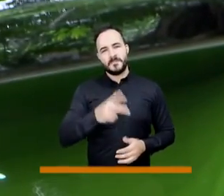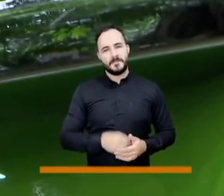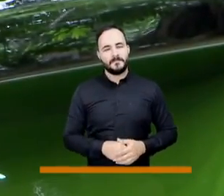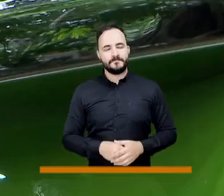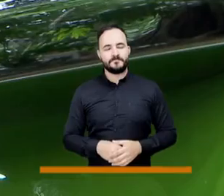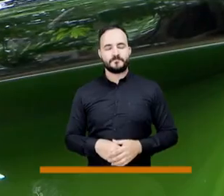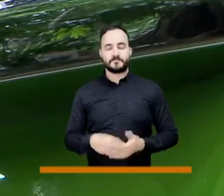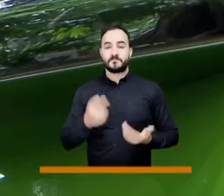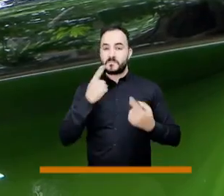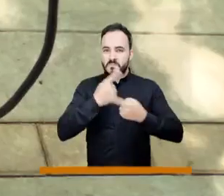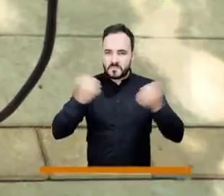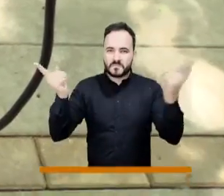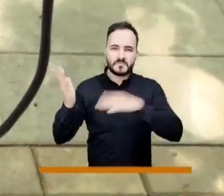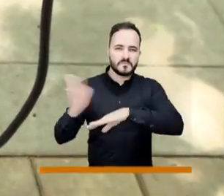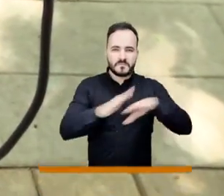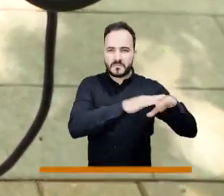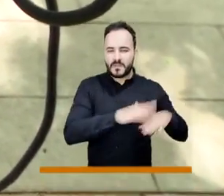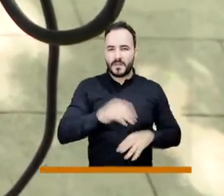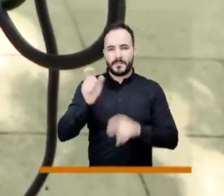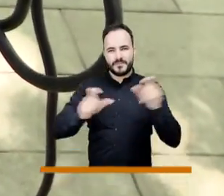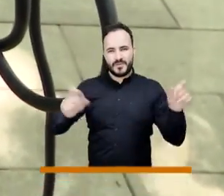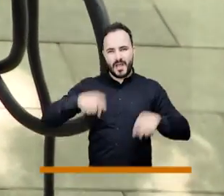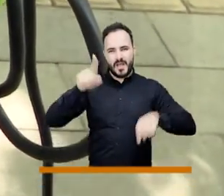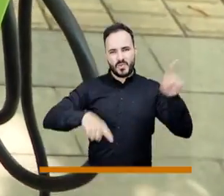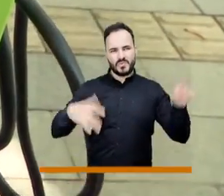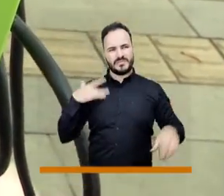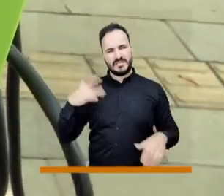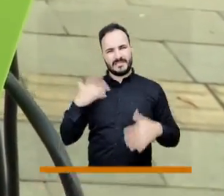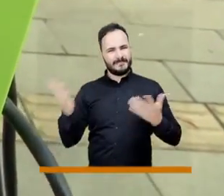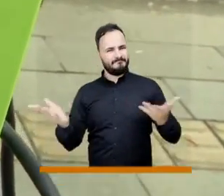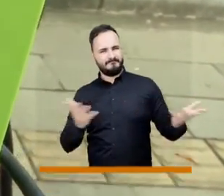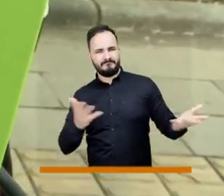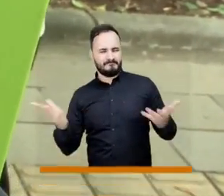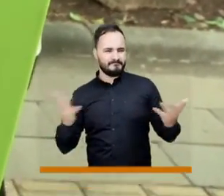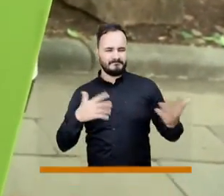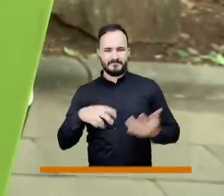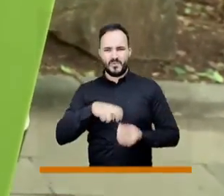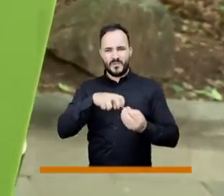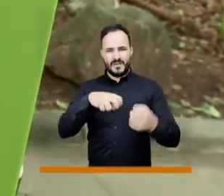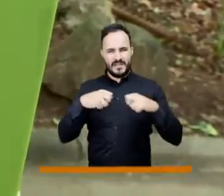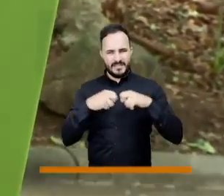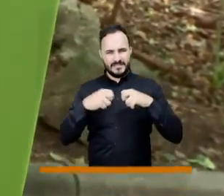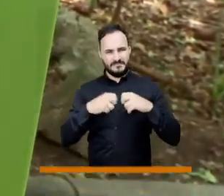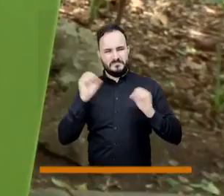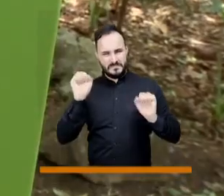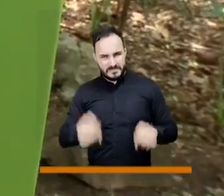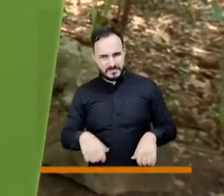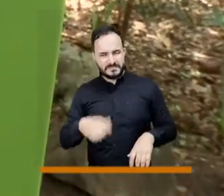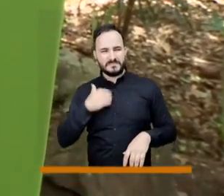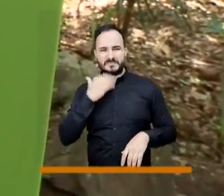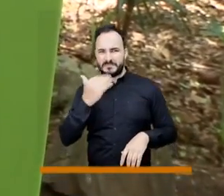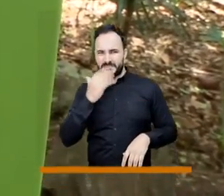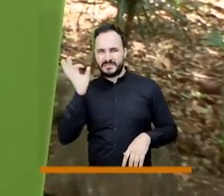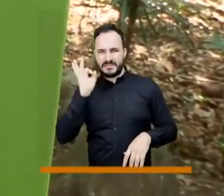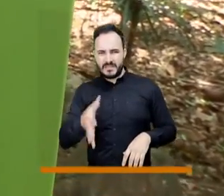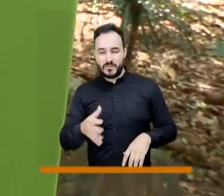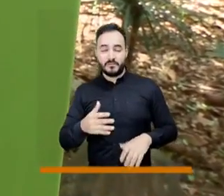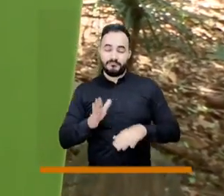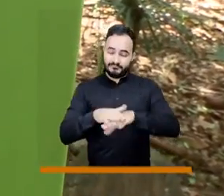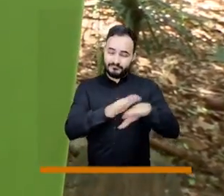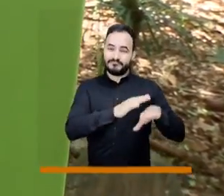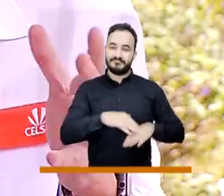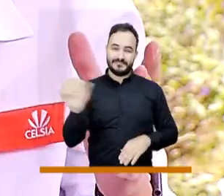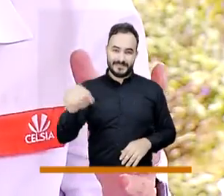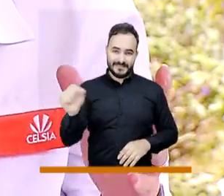como conclusión, yo creo que las personas que dudaban de que la movilidad eléctrica es una realidad, los